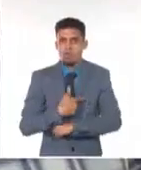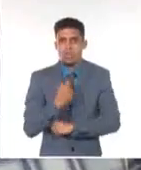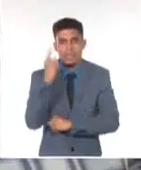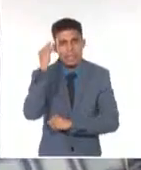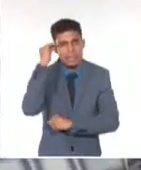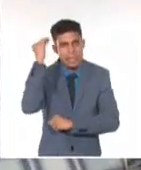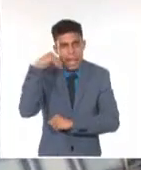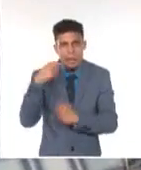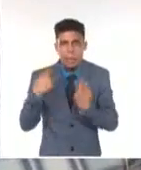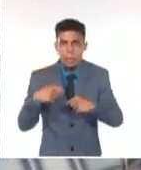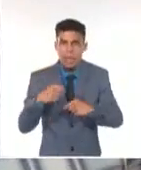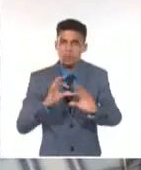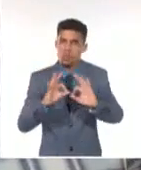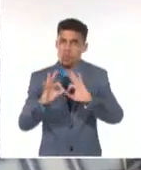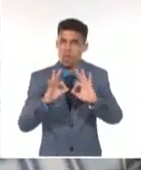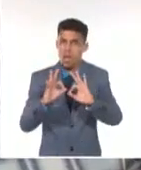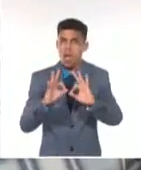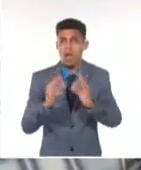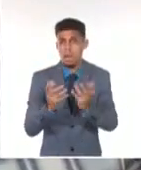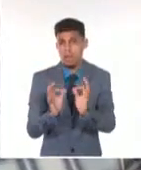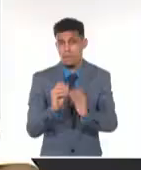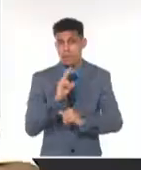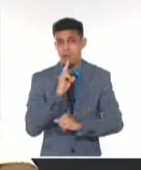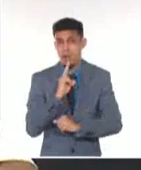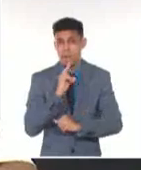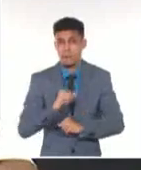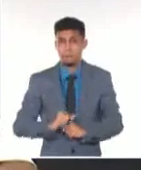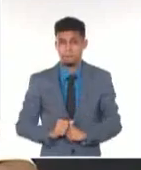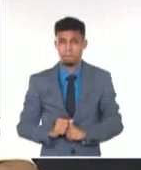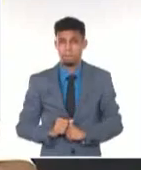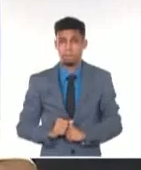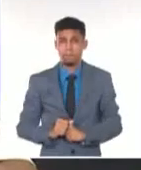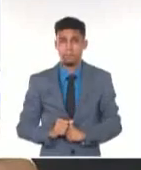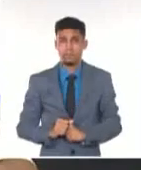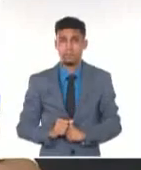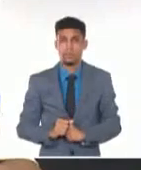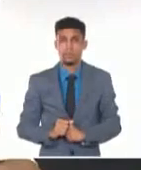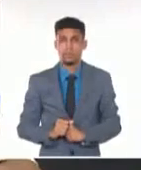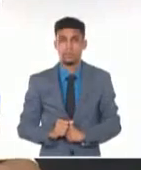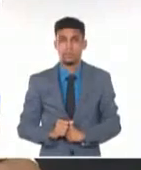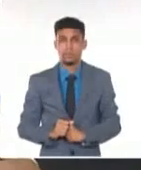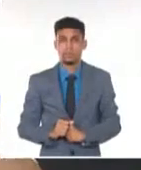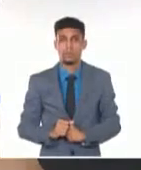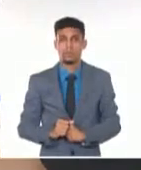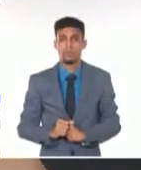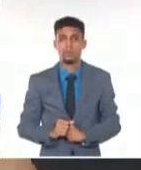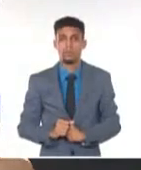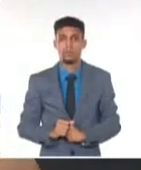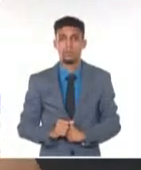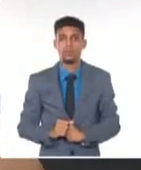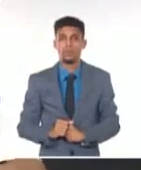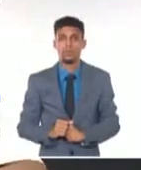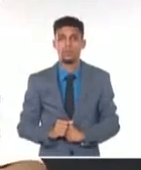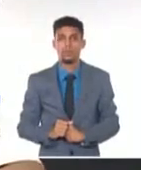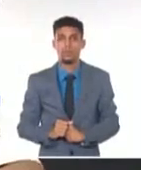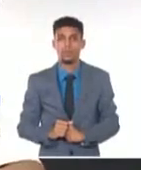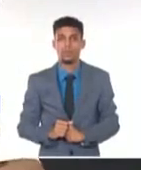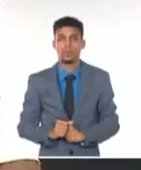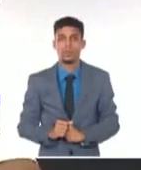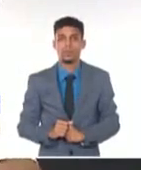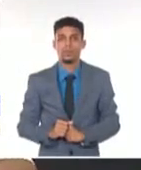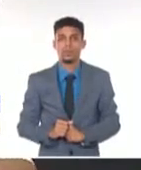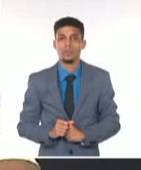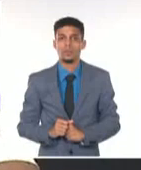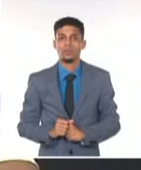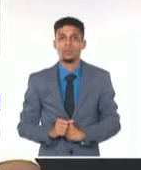un centro de la economía que esté sobreconsumiendo en un lugar y que estemos afectando a la población alrededor de ese centro.